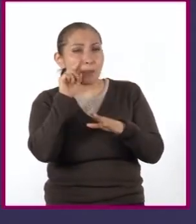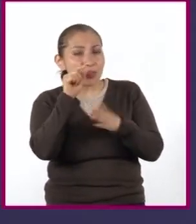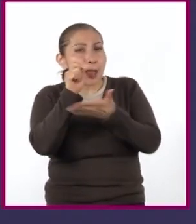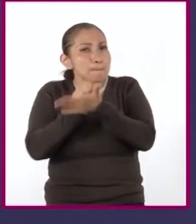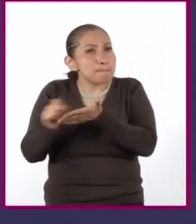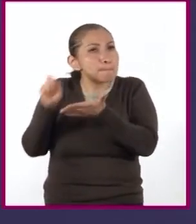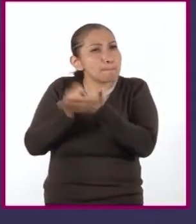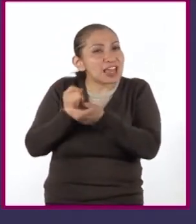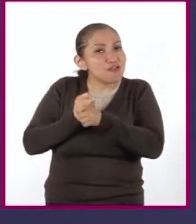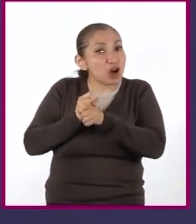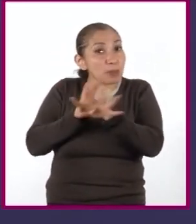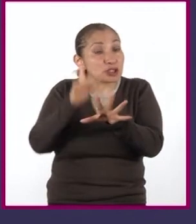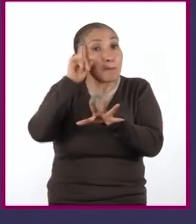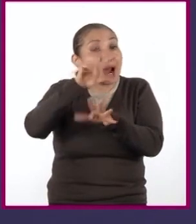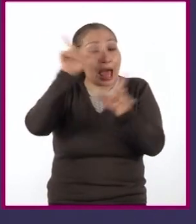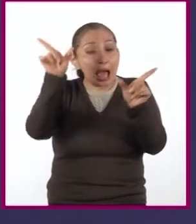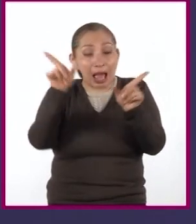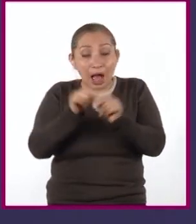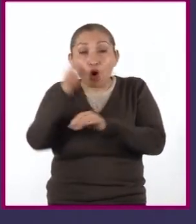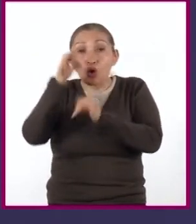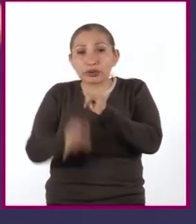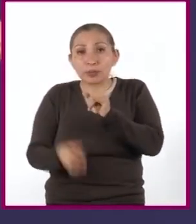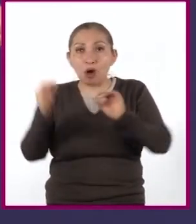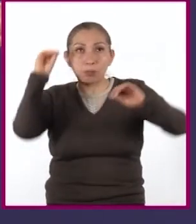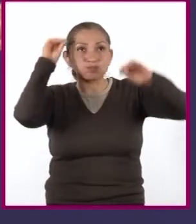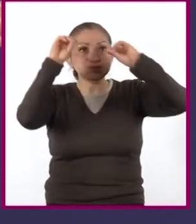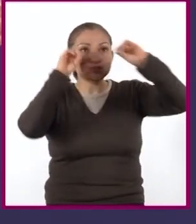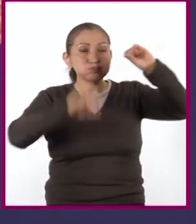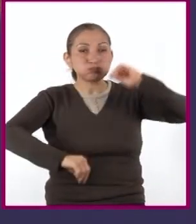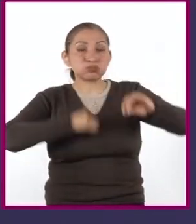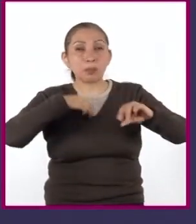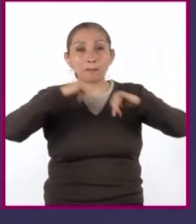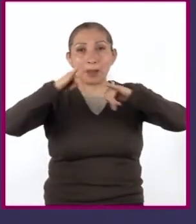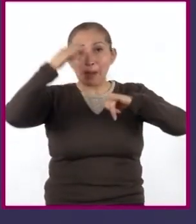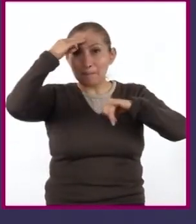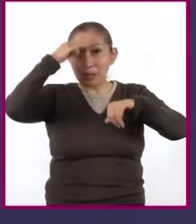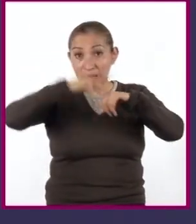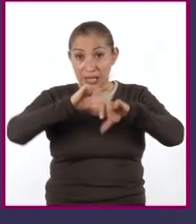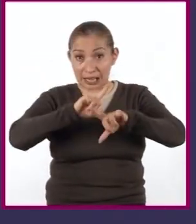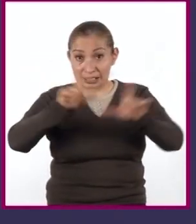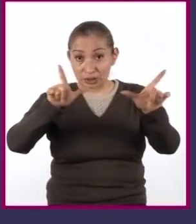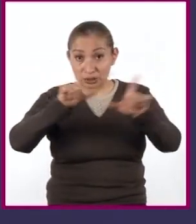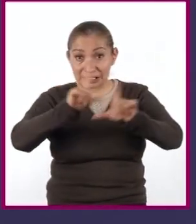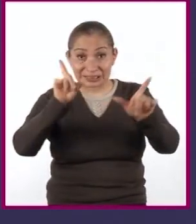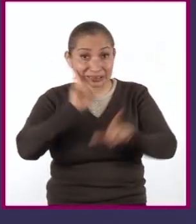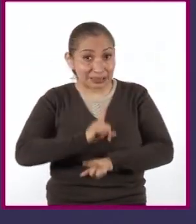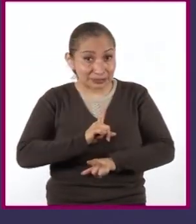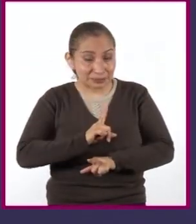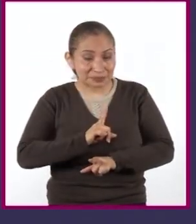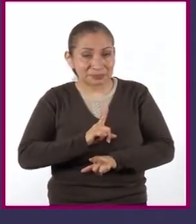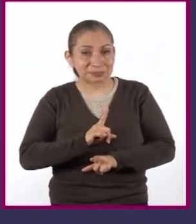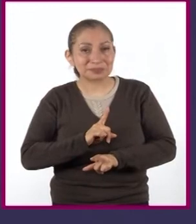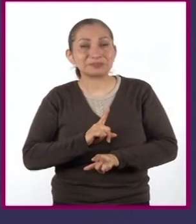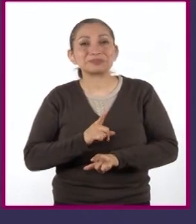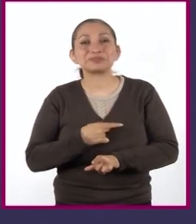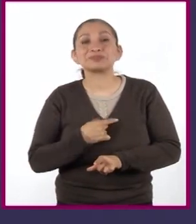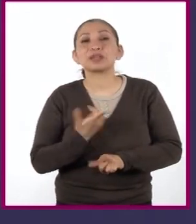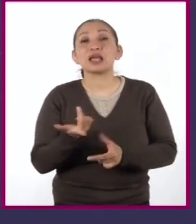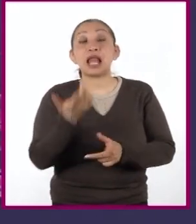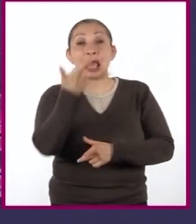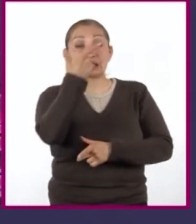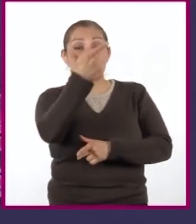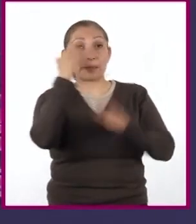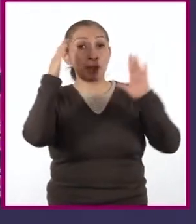apuntando la información para que al final puedan realizar un mapa mental. ¿Listas? ¿Listos? Las siete